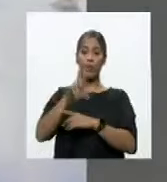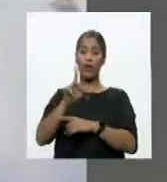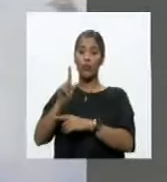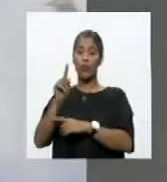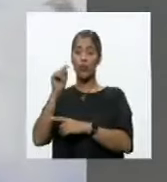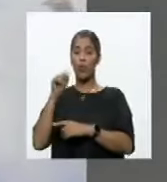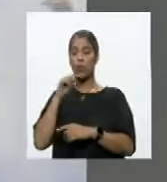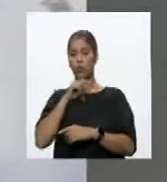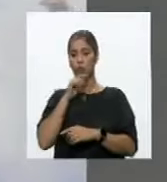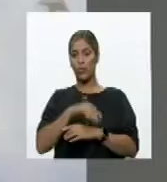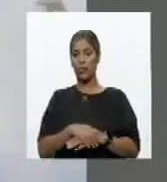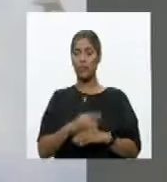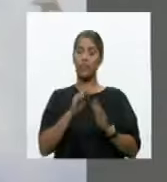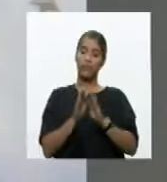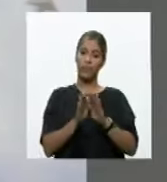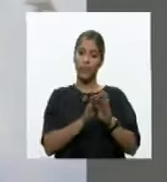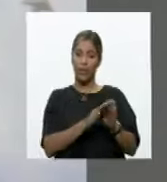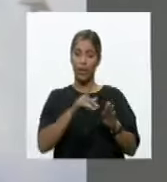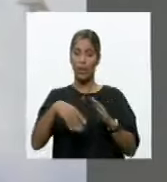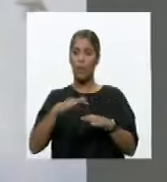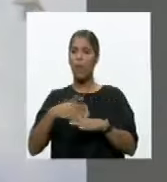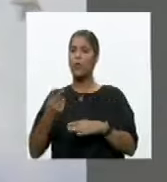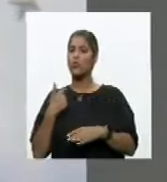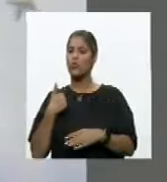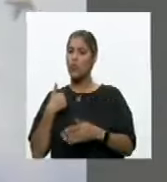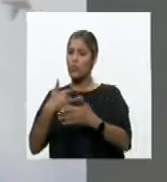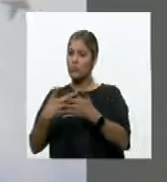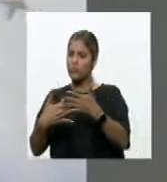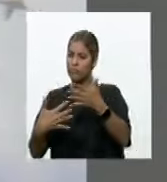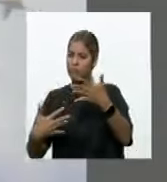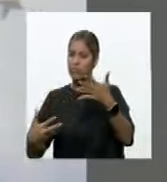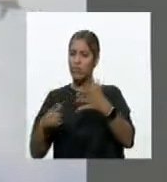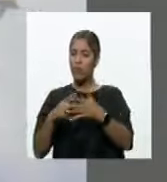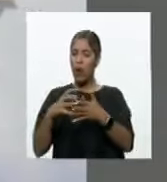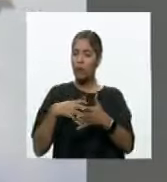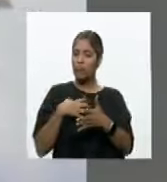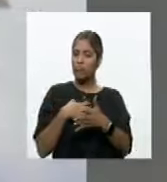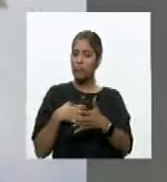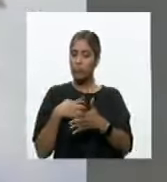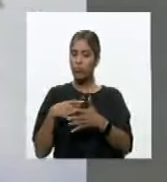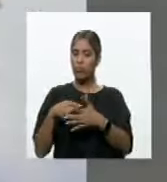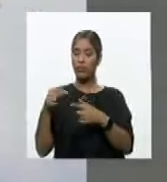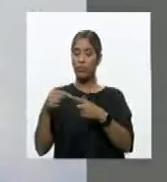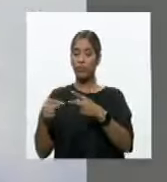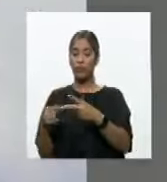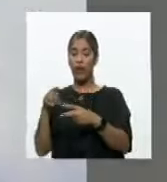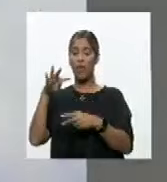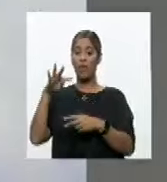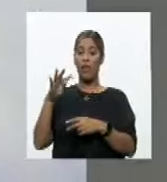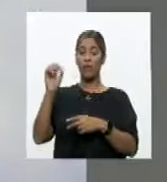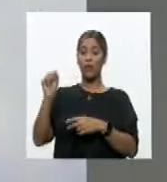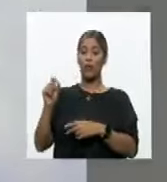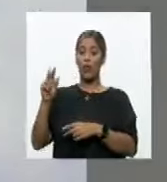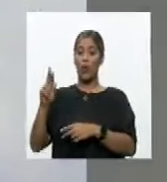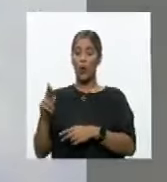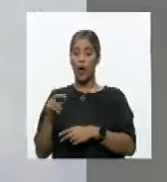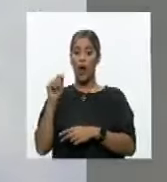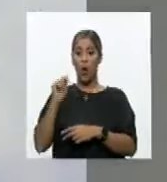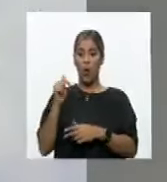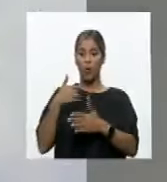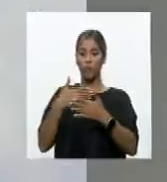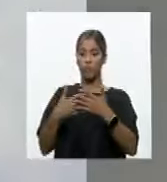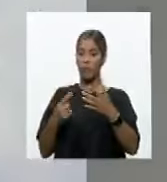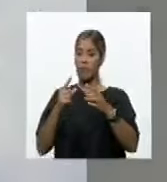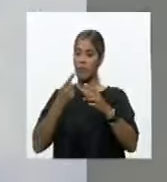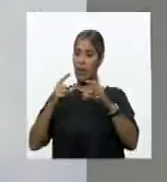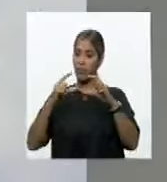acordé de una copla. Y alguien me dijo que por qué yo no le escribía un corrido, un romance en octosílabos a Fernando Soto Rojas. Y hoy escribí la